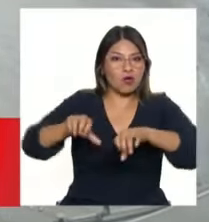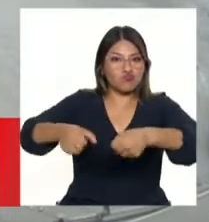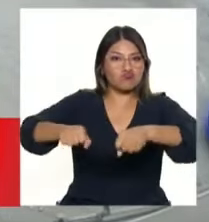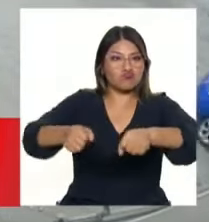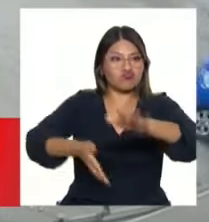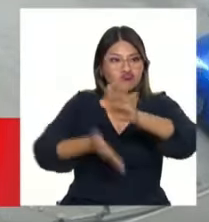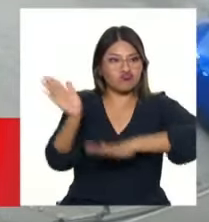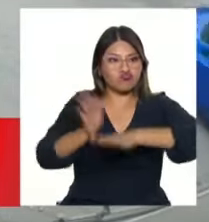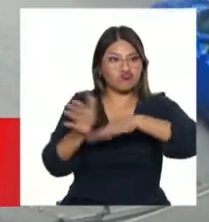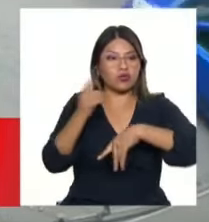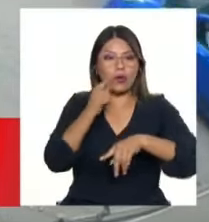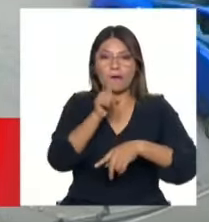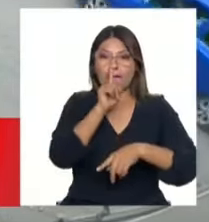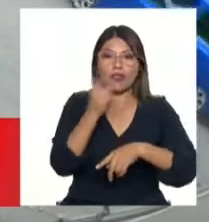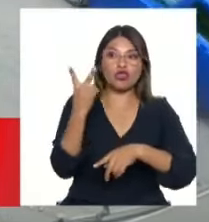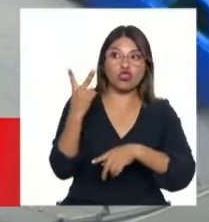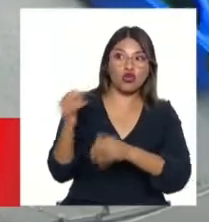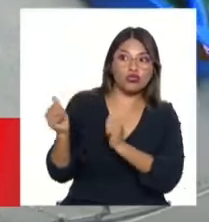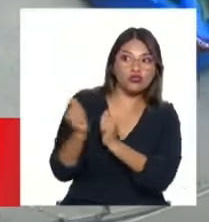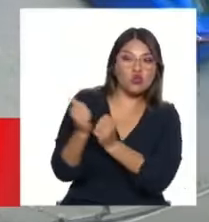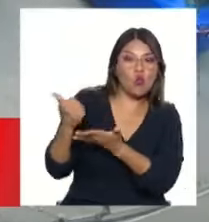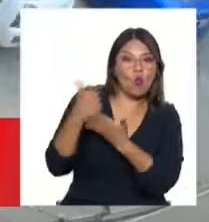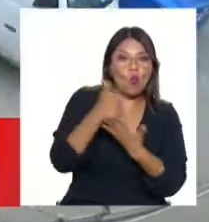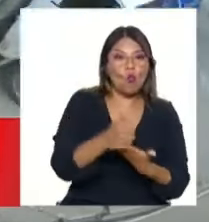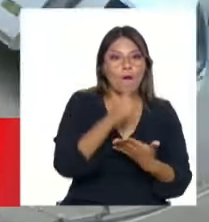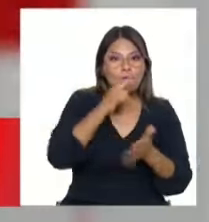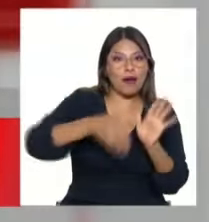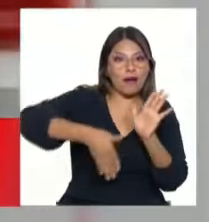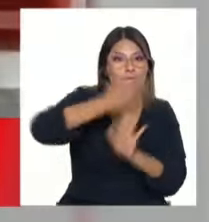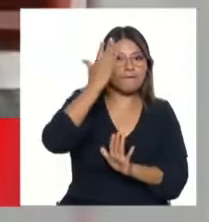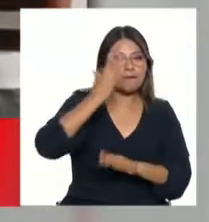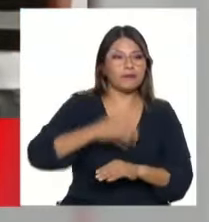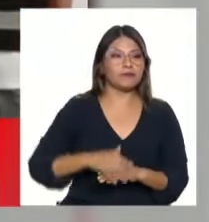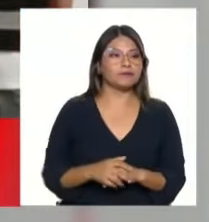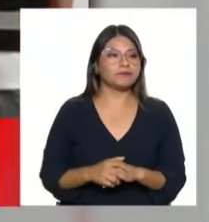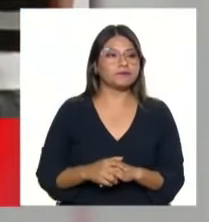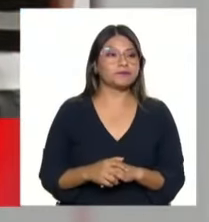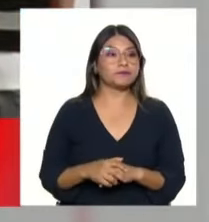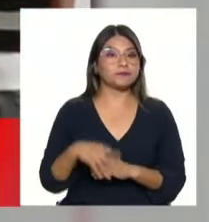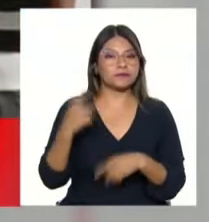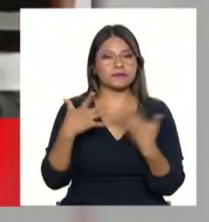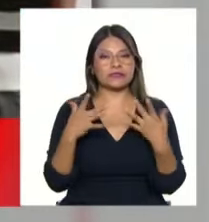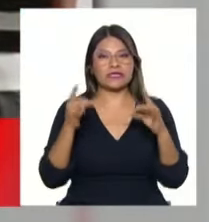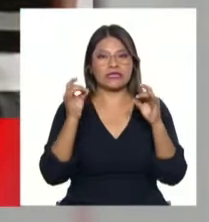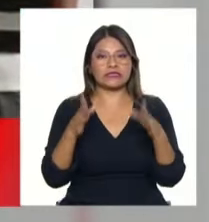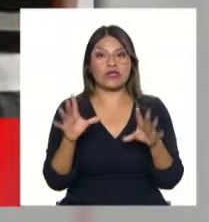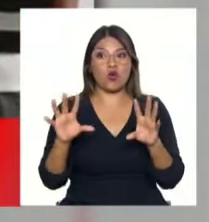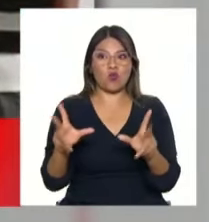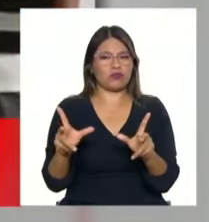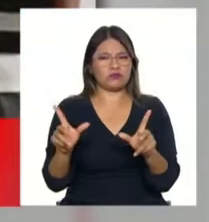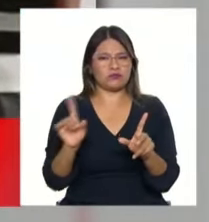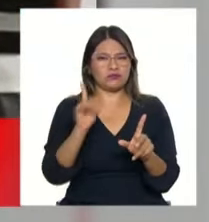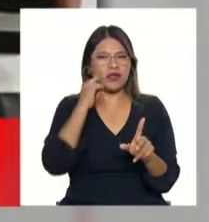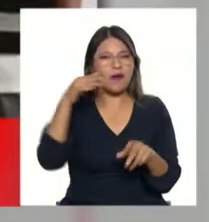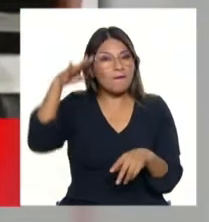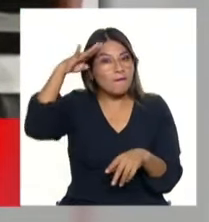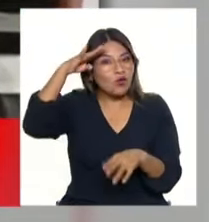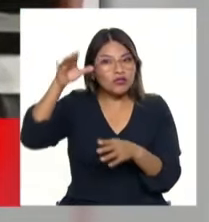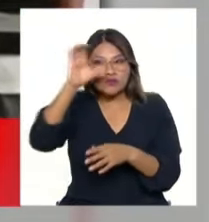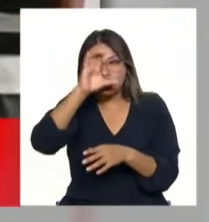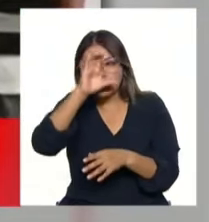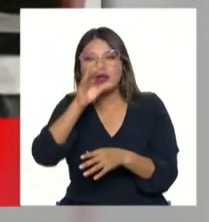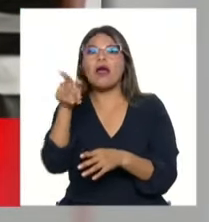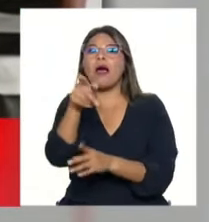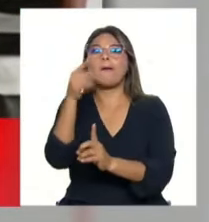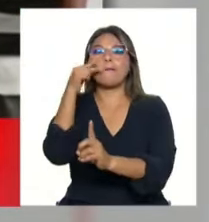con la ayuda de dos cómplices que los esperaron en el exterior del local. Tras este frustrado robo, la policía realizó un operativo